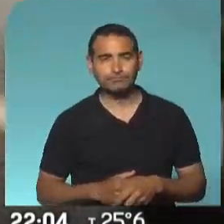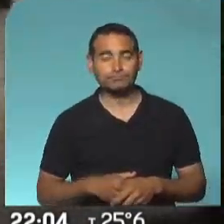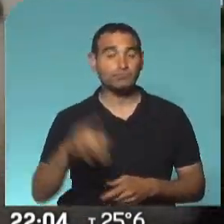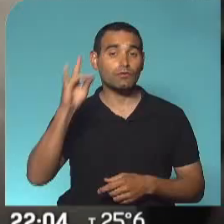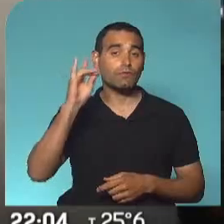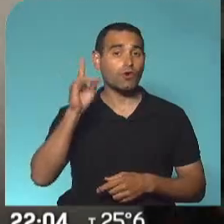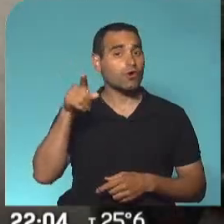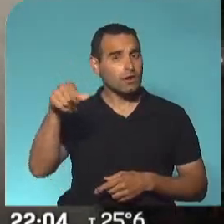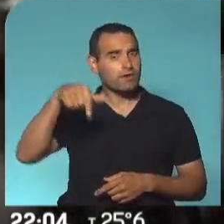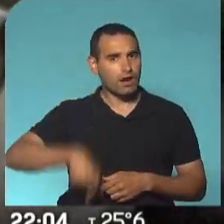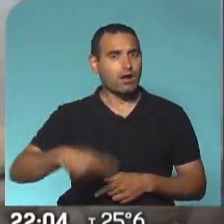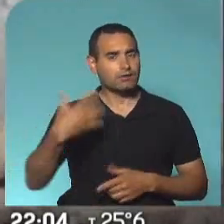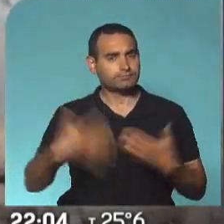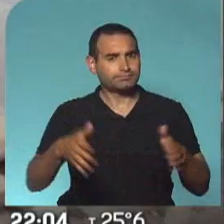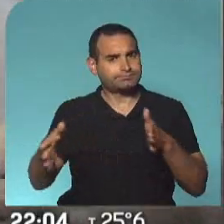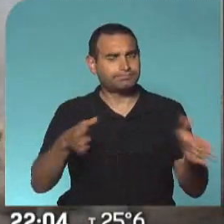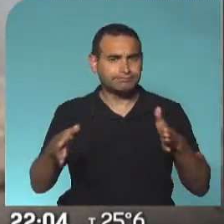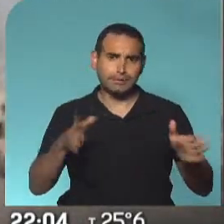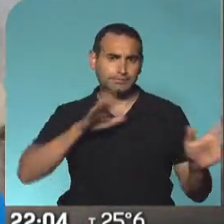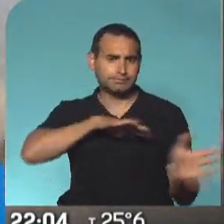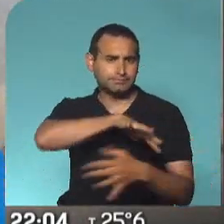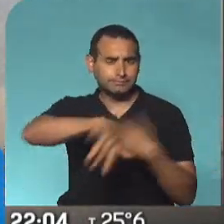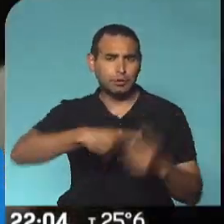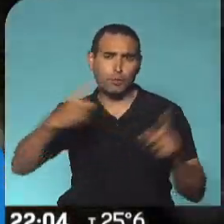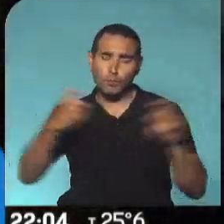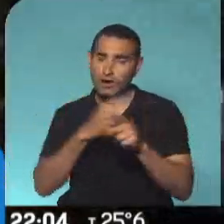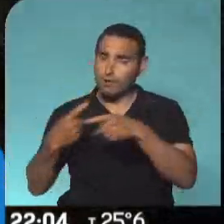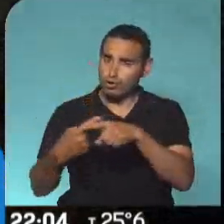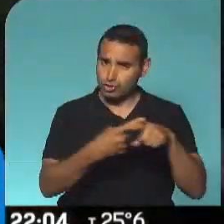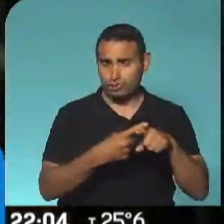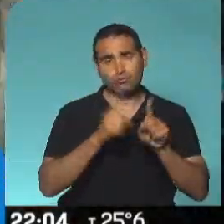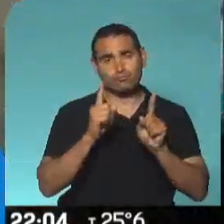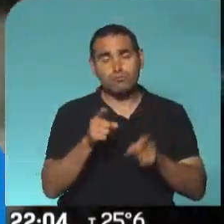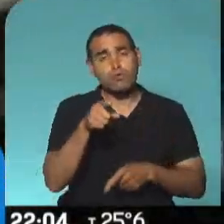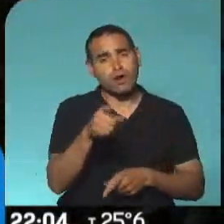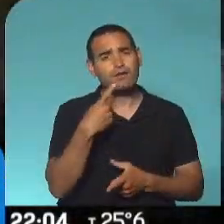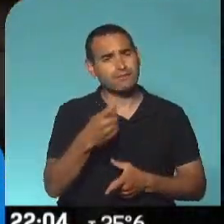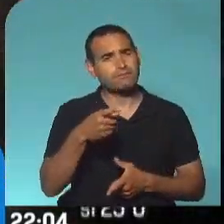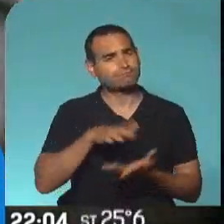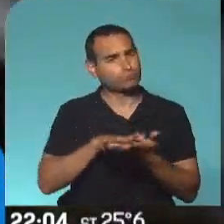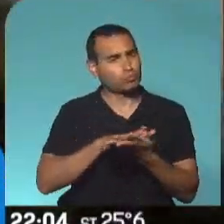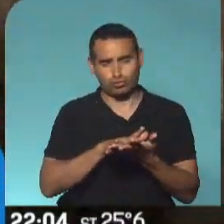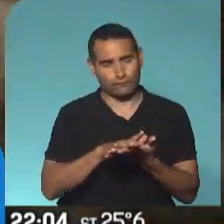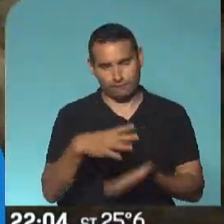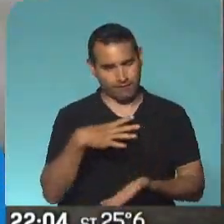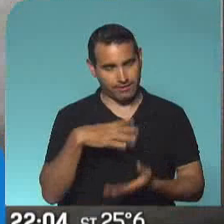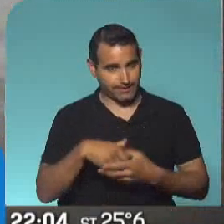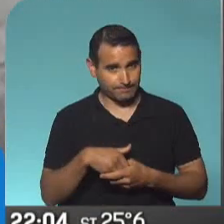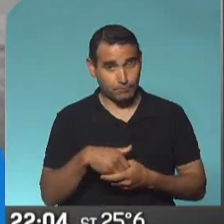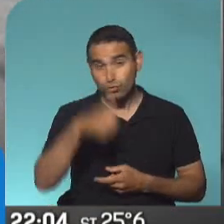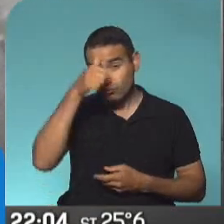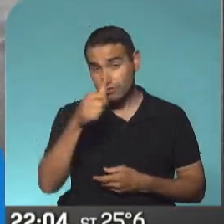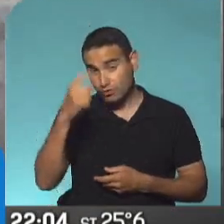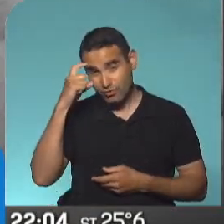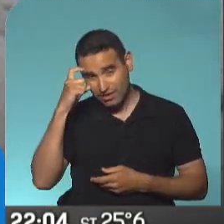Bolivia vive días vertiginosos atravesando una profunda crisis política e institucional que está lejos de haber terminado. El domingo 10,